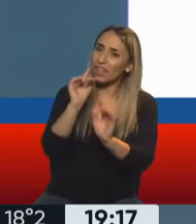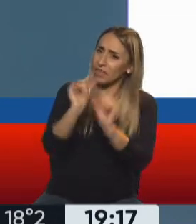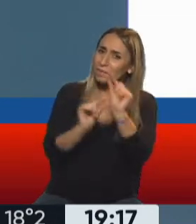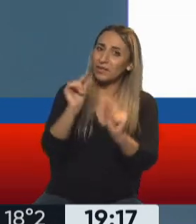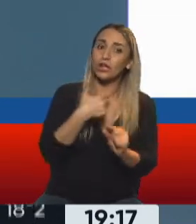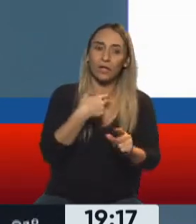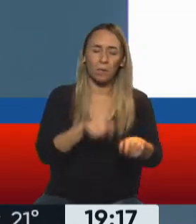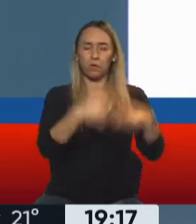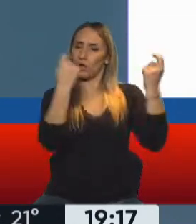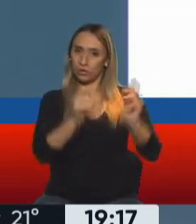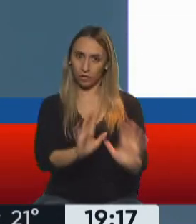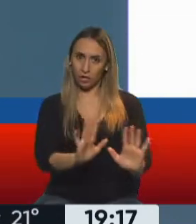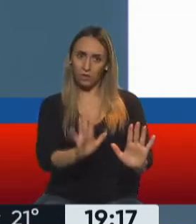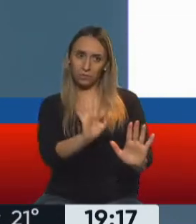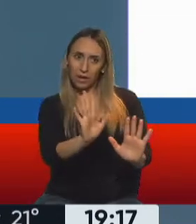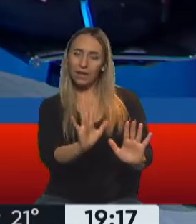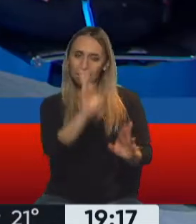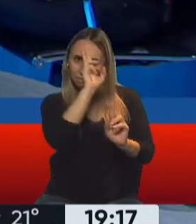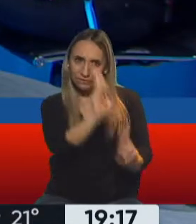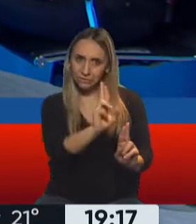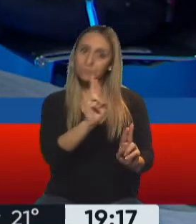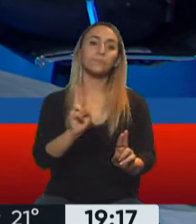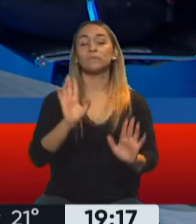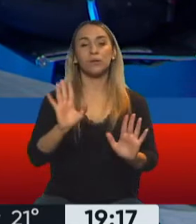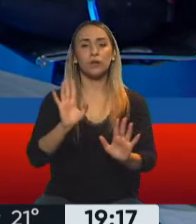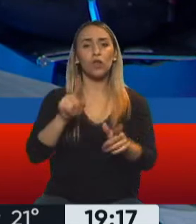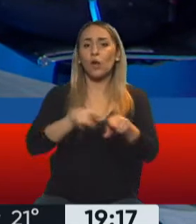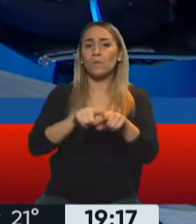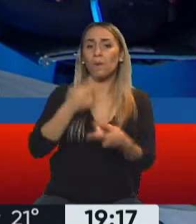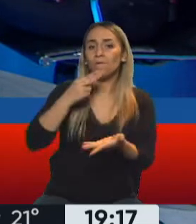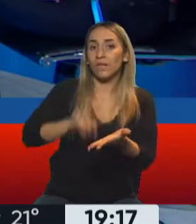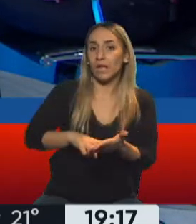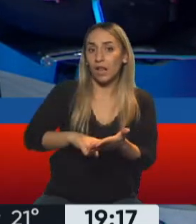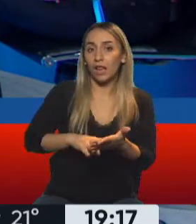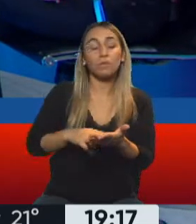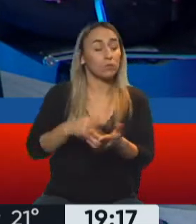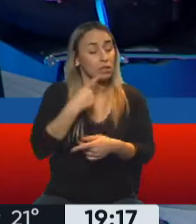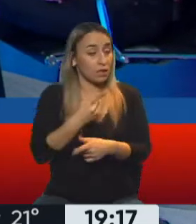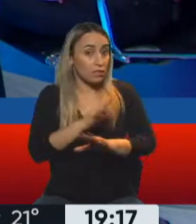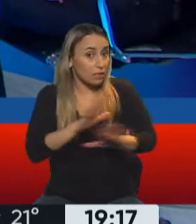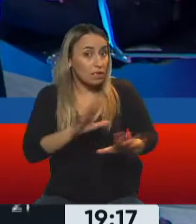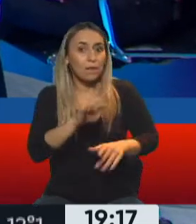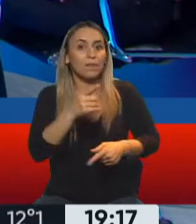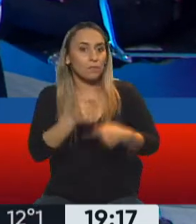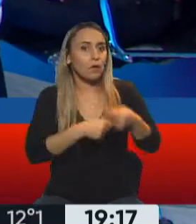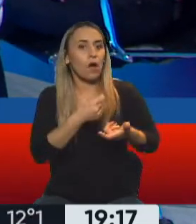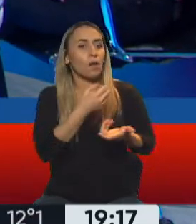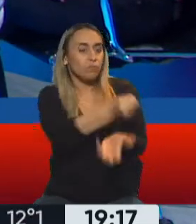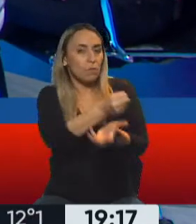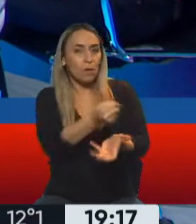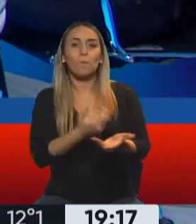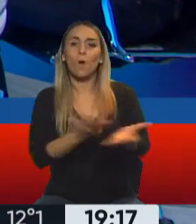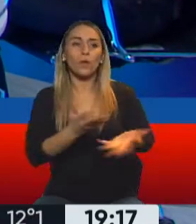¿no? Pero el Fondo Monetario lo quiere para ayer. Y en el plano fiscal le dice lo mismo, de a poco tenés que comenzar a reducir el gasto público en aquellas áreas que no son